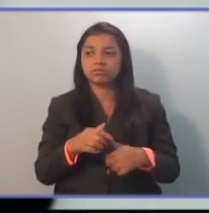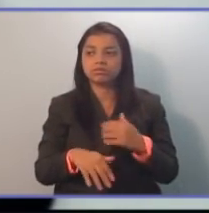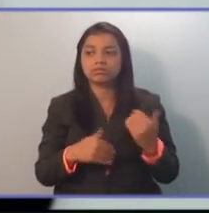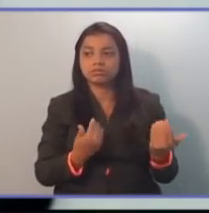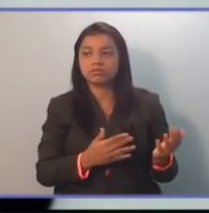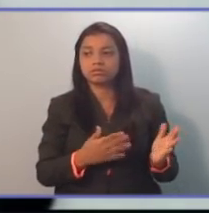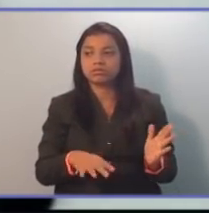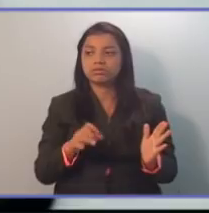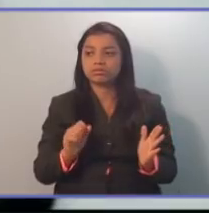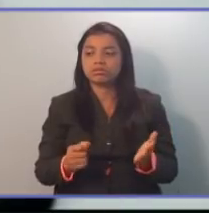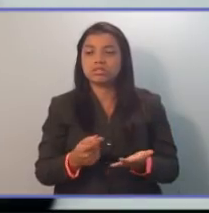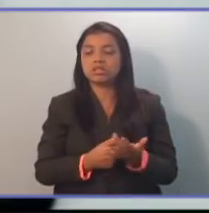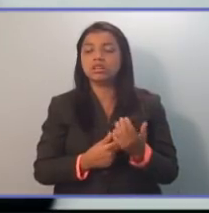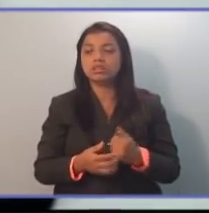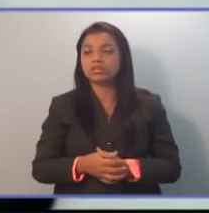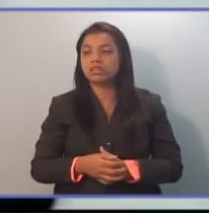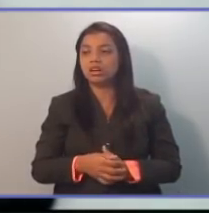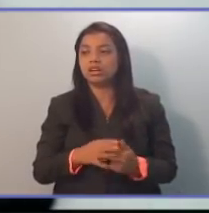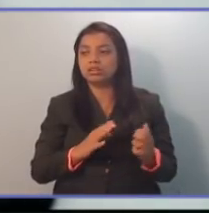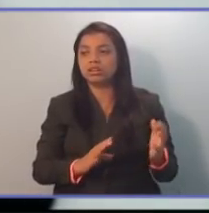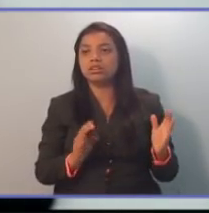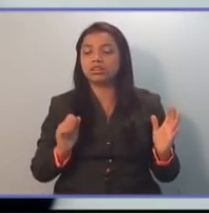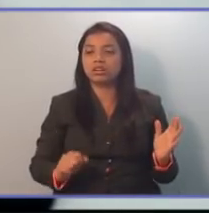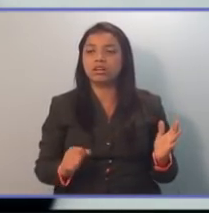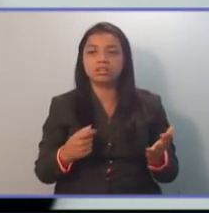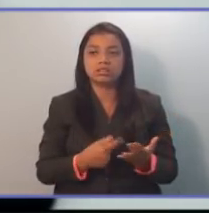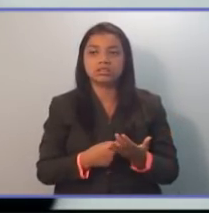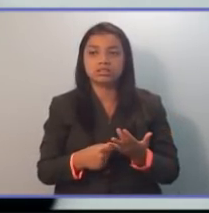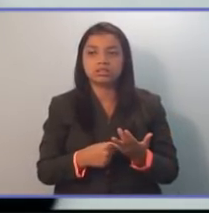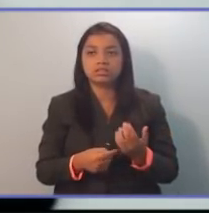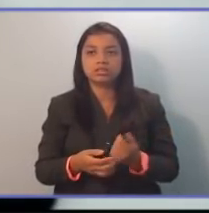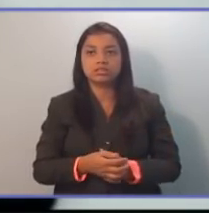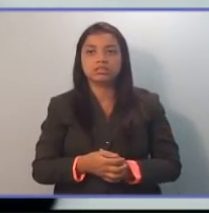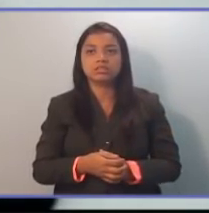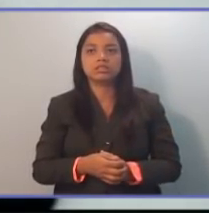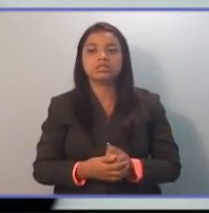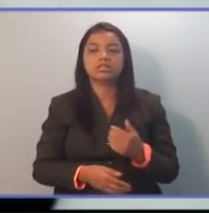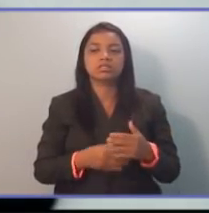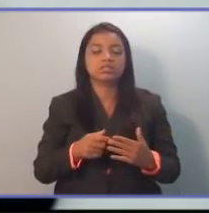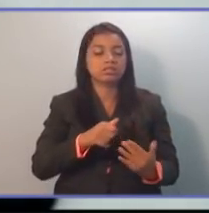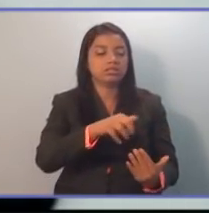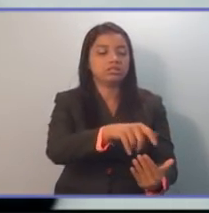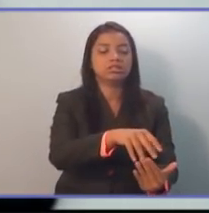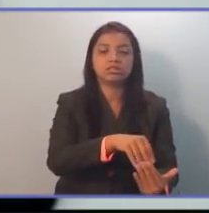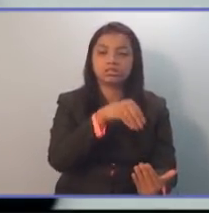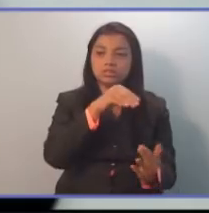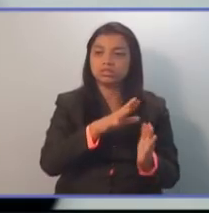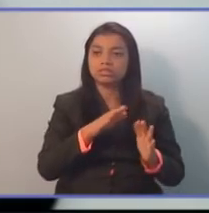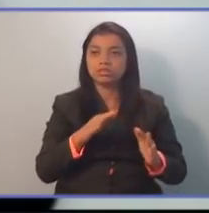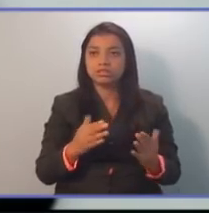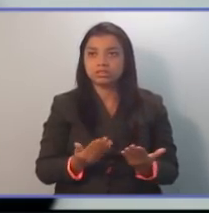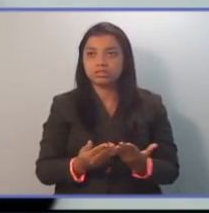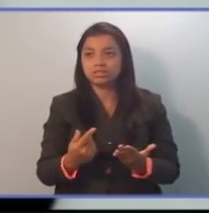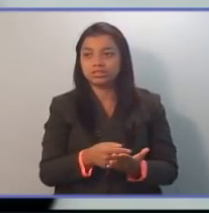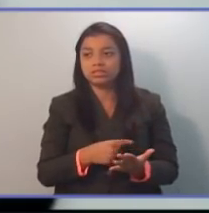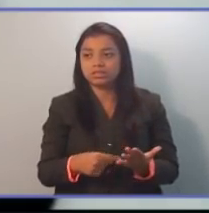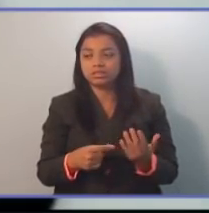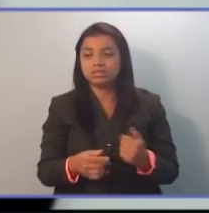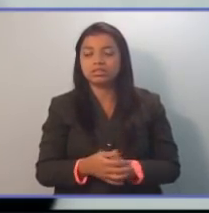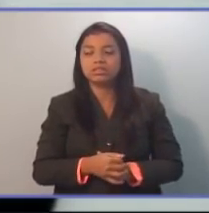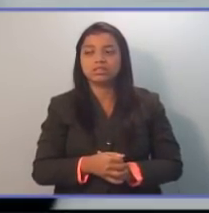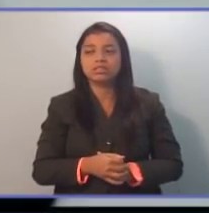las solvencias que se nos exigieron y que están agregadas a nuestro expediente, hacen en